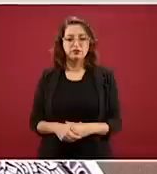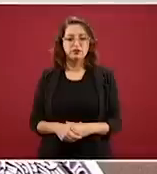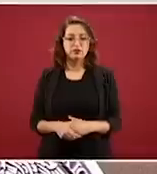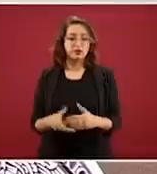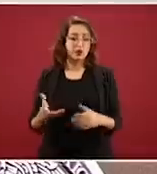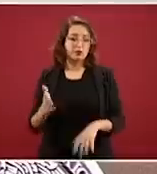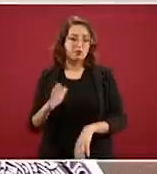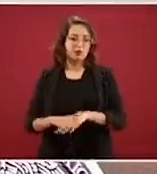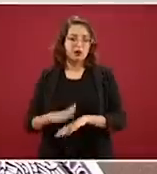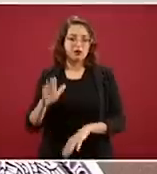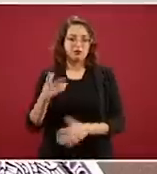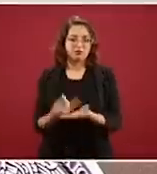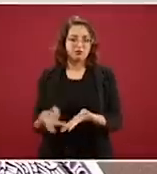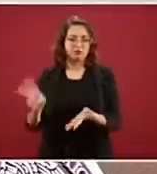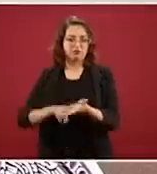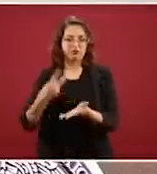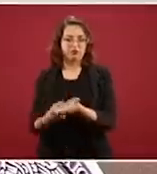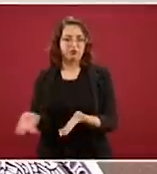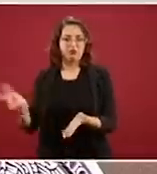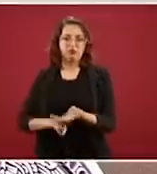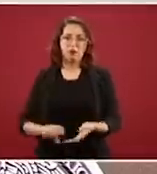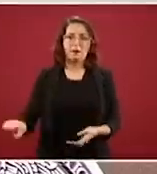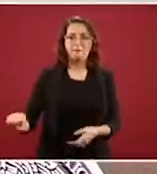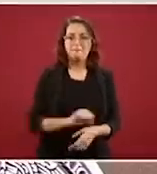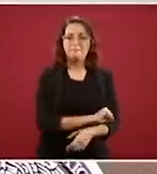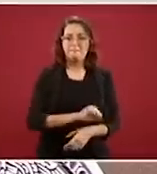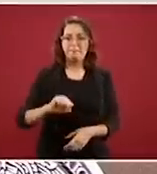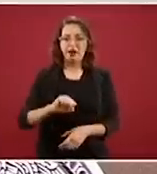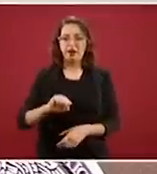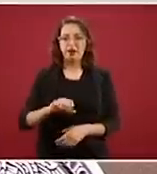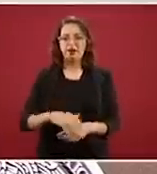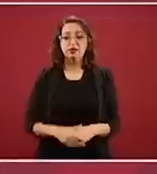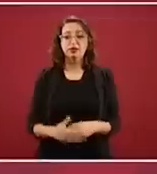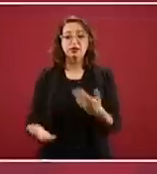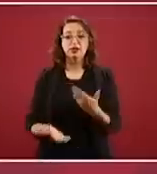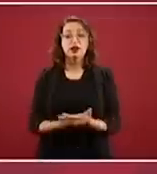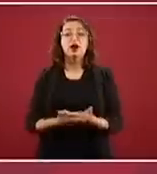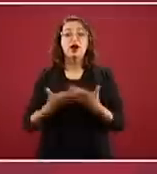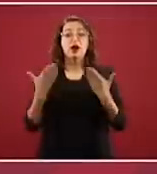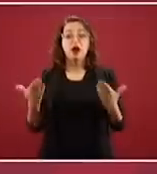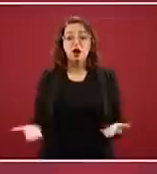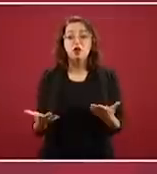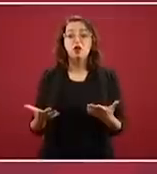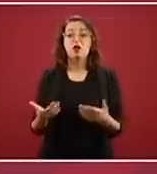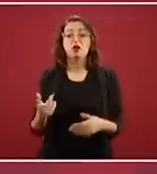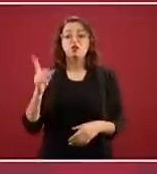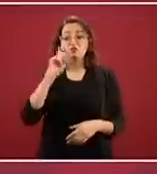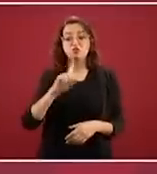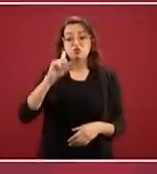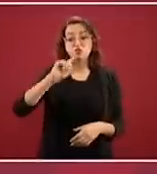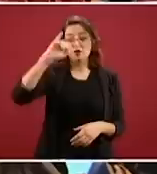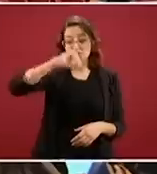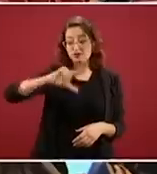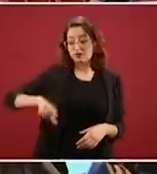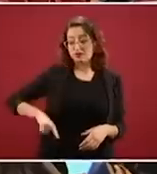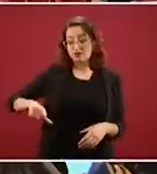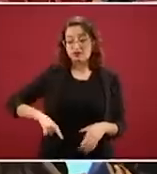muchos más, de 2 a 6 aumentó. Ahora, por el trabajo que está haciendo la jefa de gobierno,